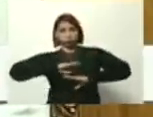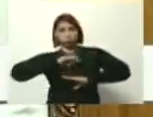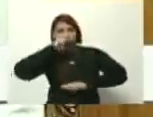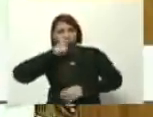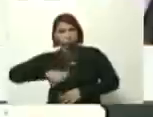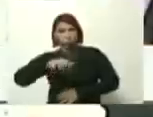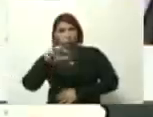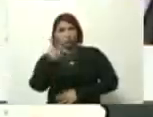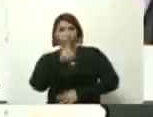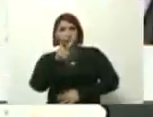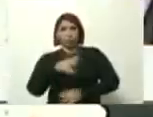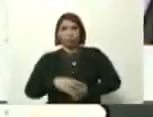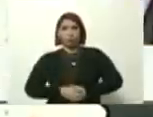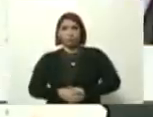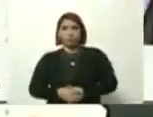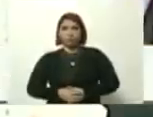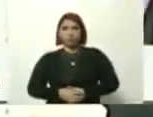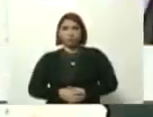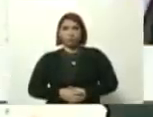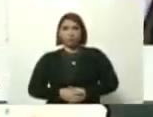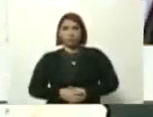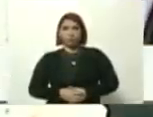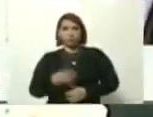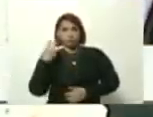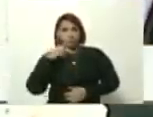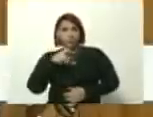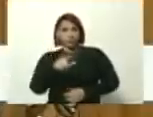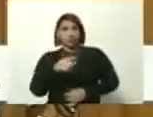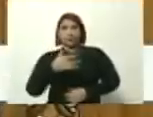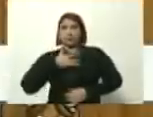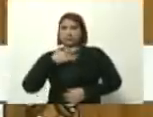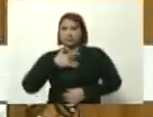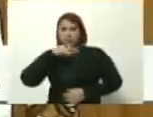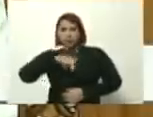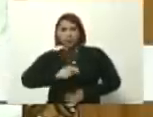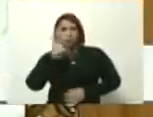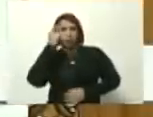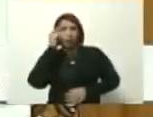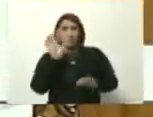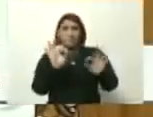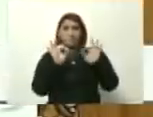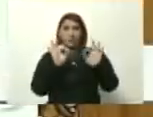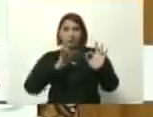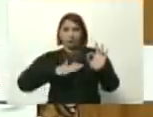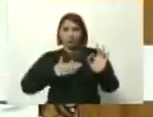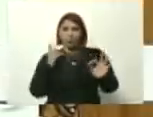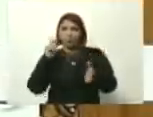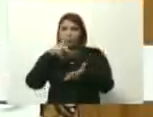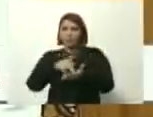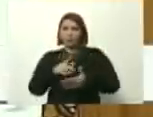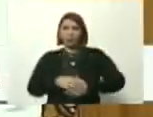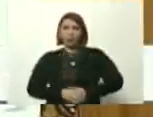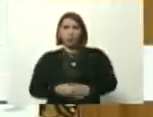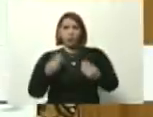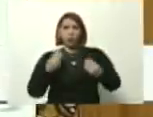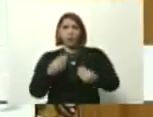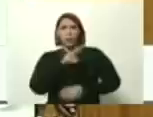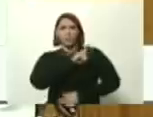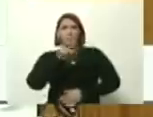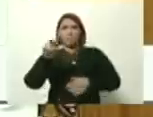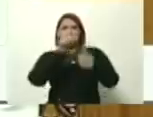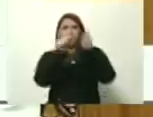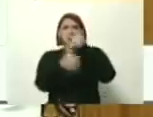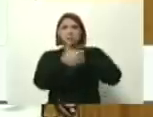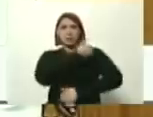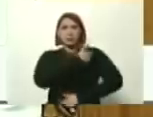pueblo venezolano. Por eso siento que es un día hoy muy especial que yo pueda venir como vicepresidenta